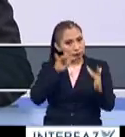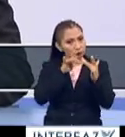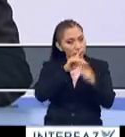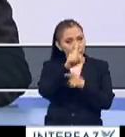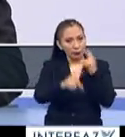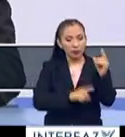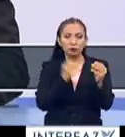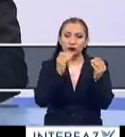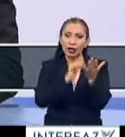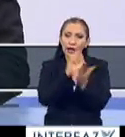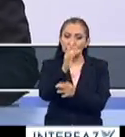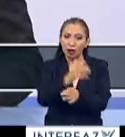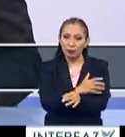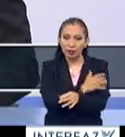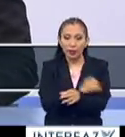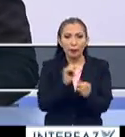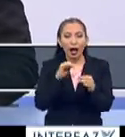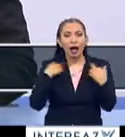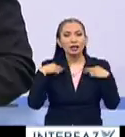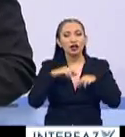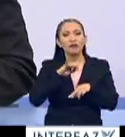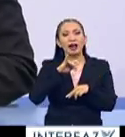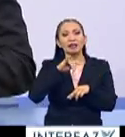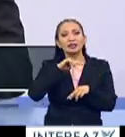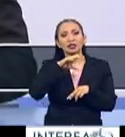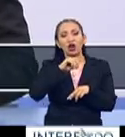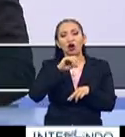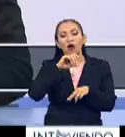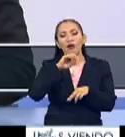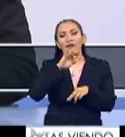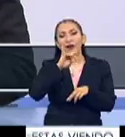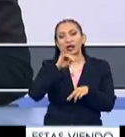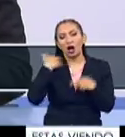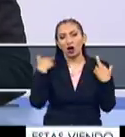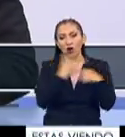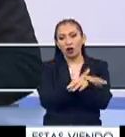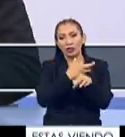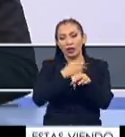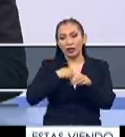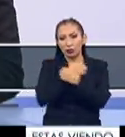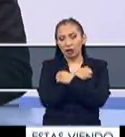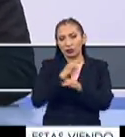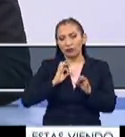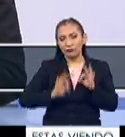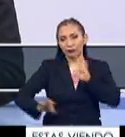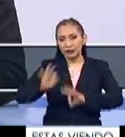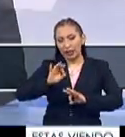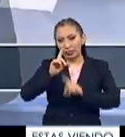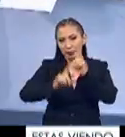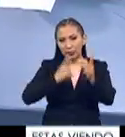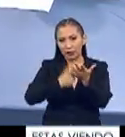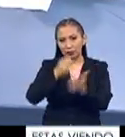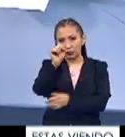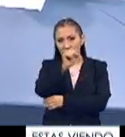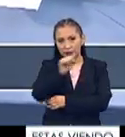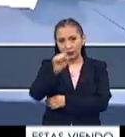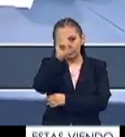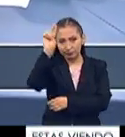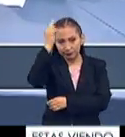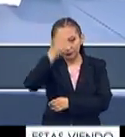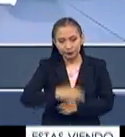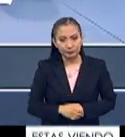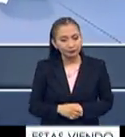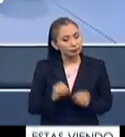del deporte. Gracias. Muchísimas gracias por estar con nosotros, maestro Francisco Fabián Alcaraz, coordinador de Educación Física y Deportes de la Universidad de La Salle.